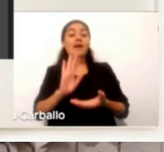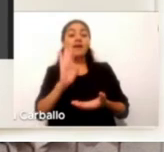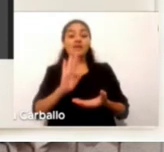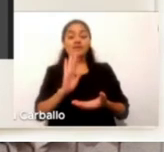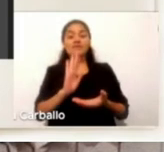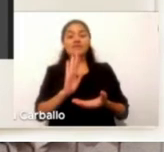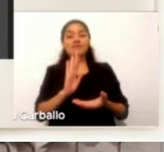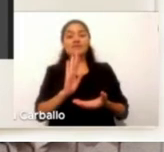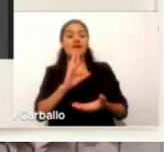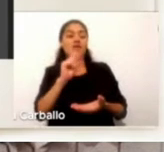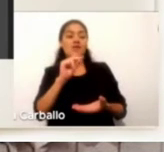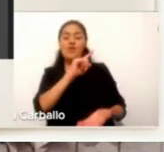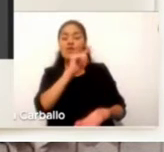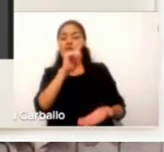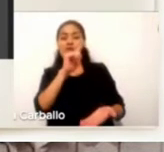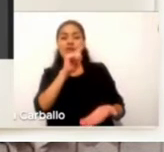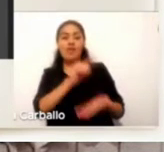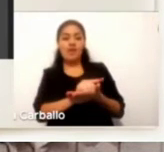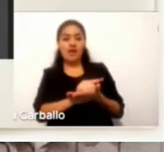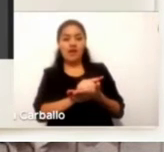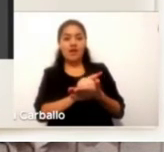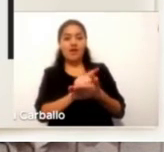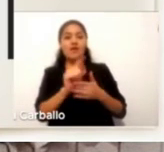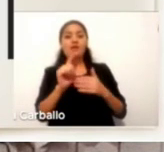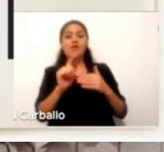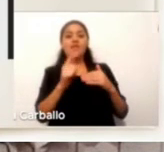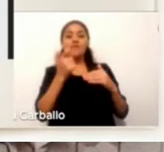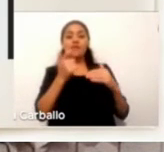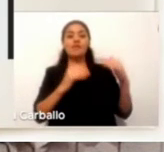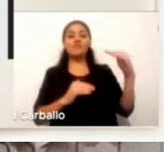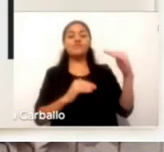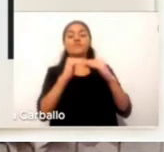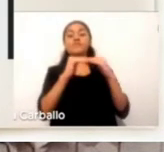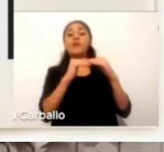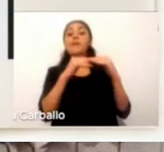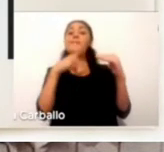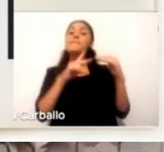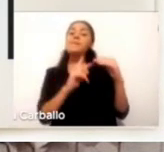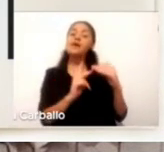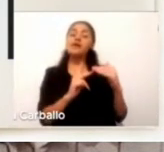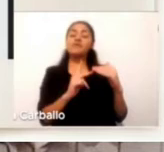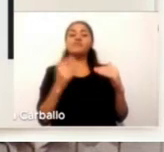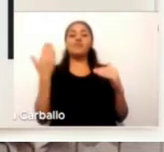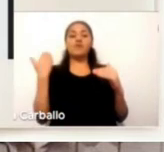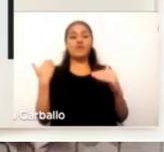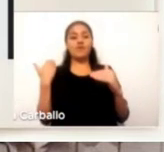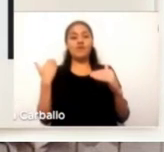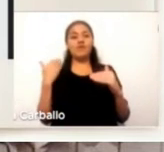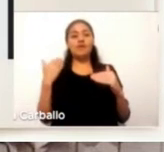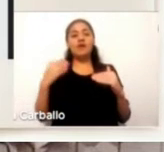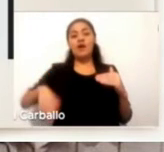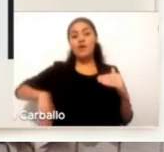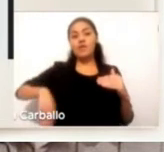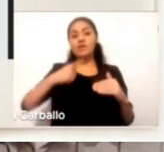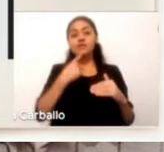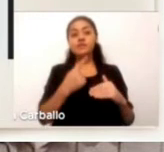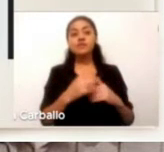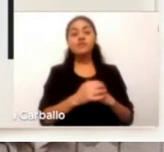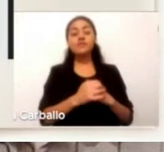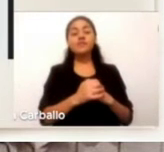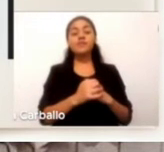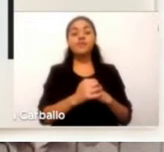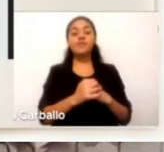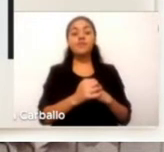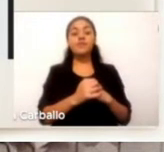motivo del rebase del tope de gastos de campaña. Sin embargo, como ya se dijo en el motivo de agravio que precede, del contenido